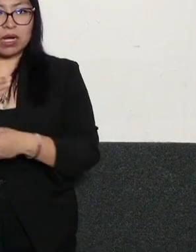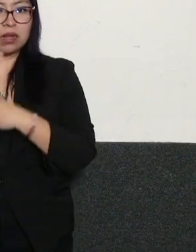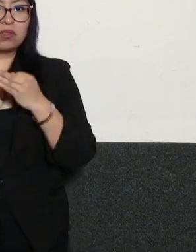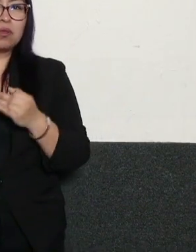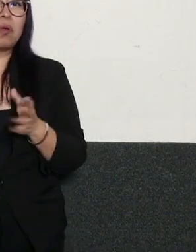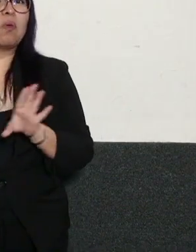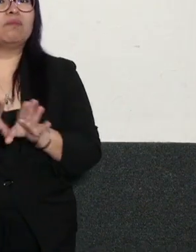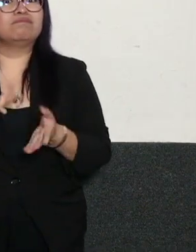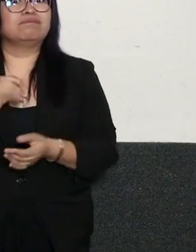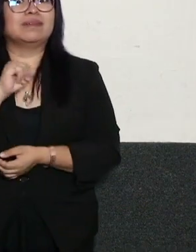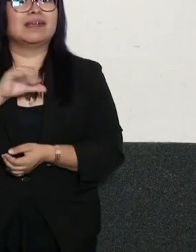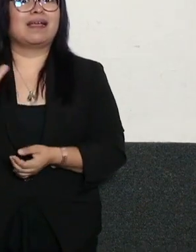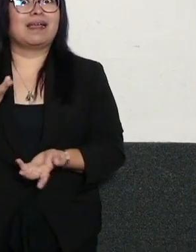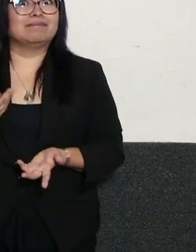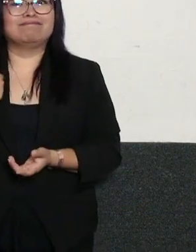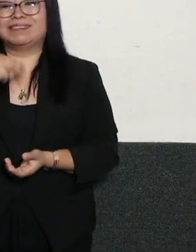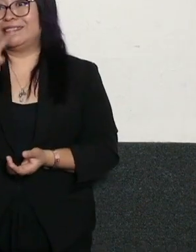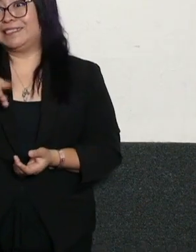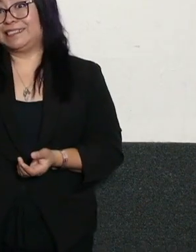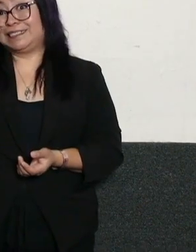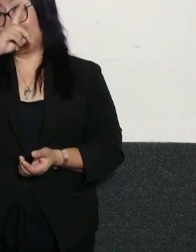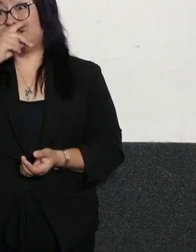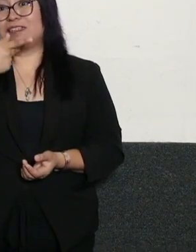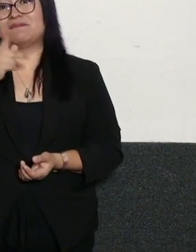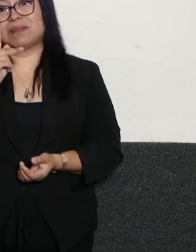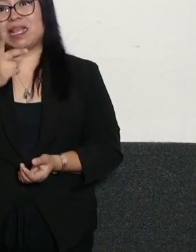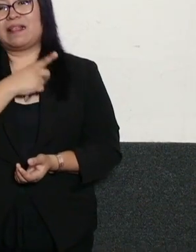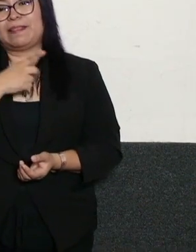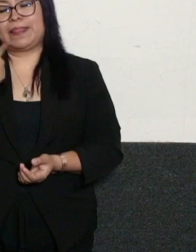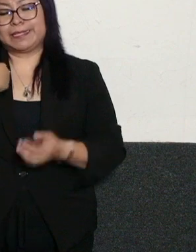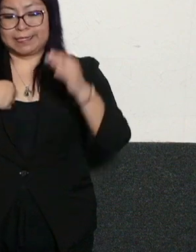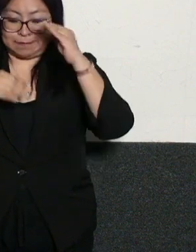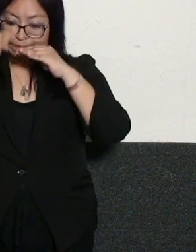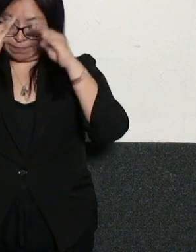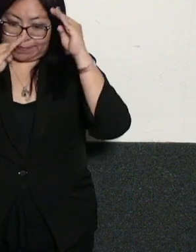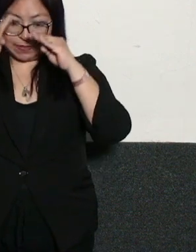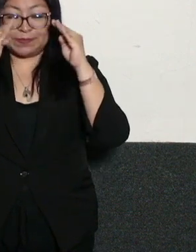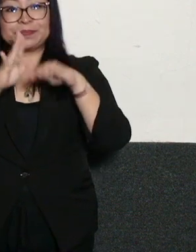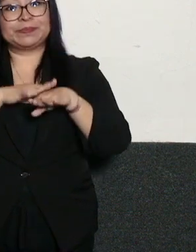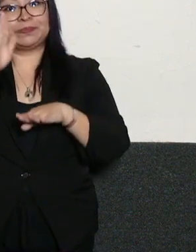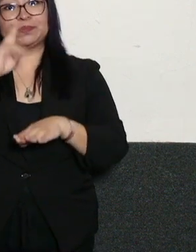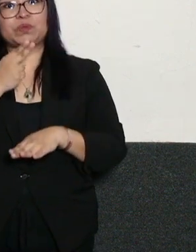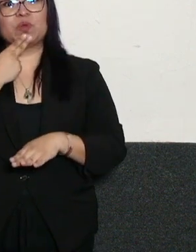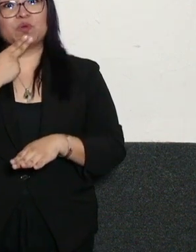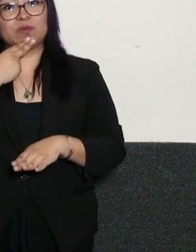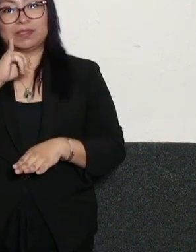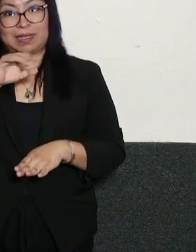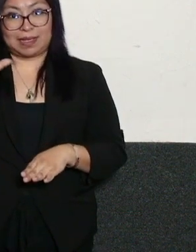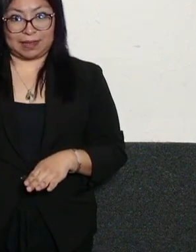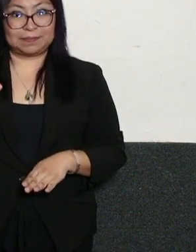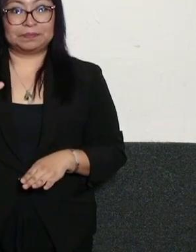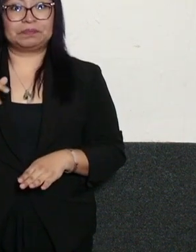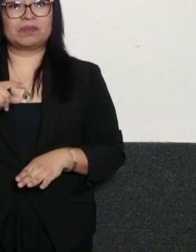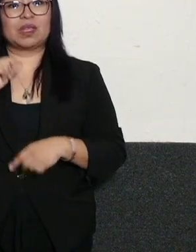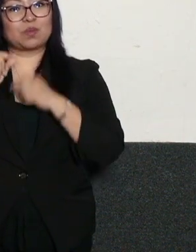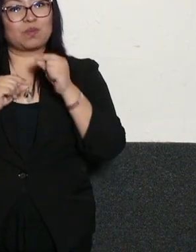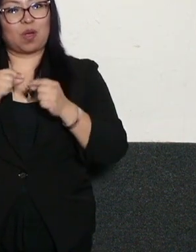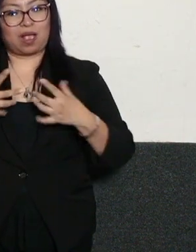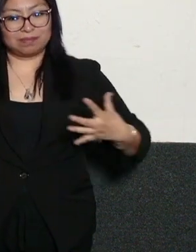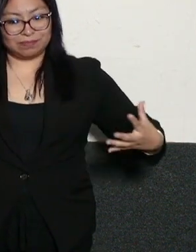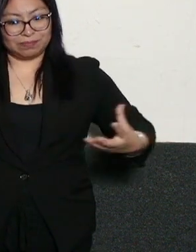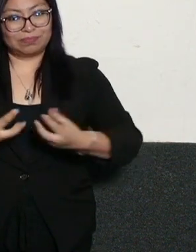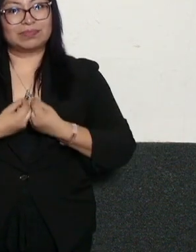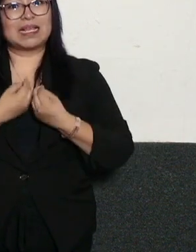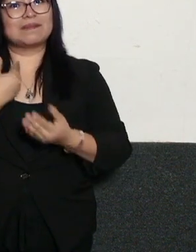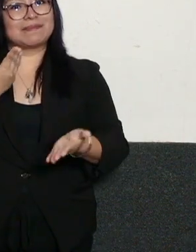Pau? Pues es difícil el reto, pero es algo que debemos de cuestionarnos cada vez que utilizamos estas herramientas. Así es, y construirlo juntos y exigirlo